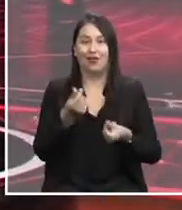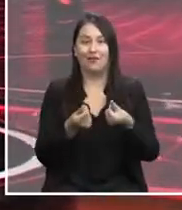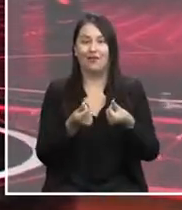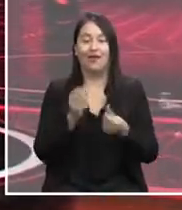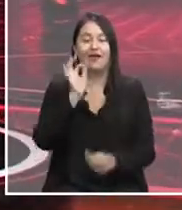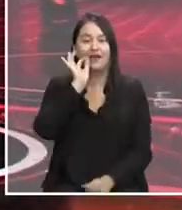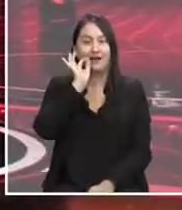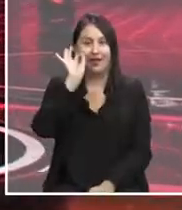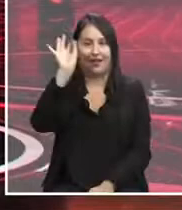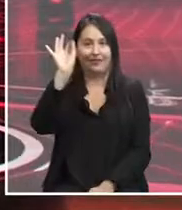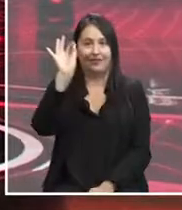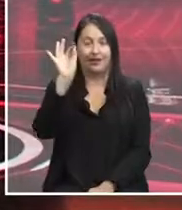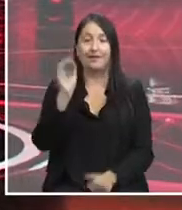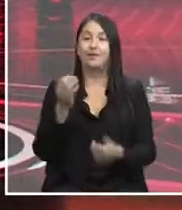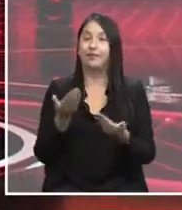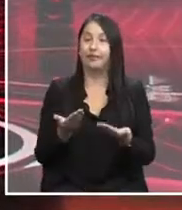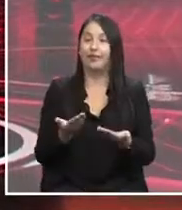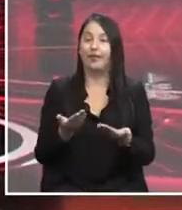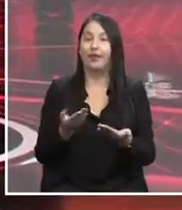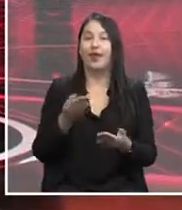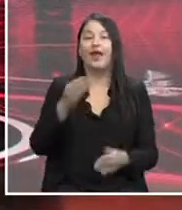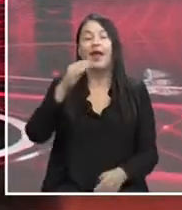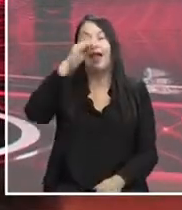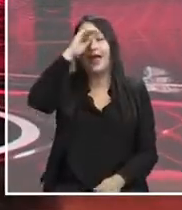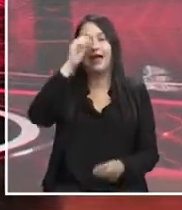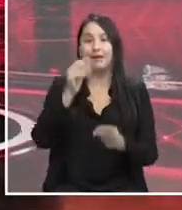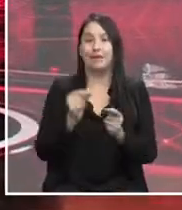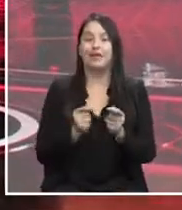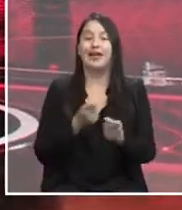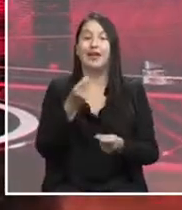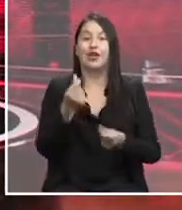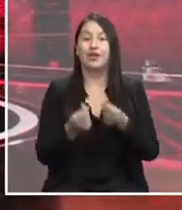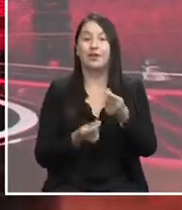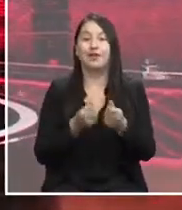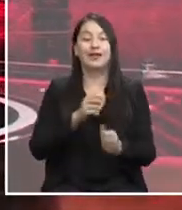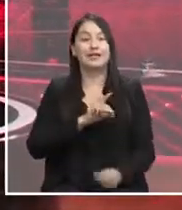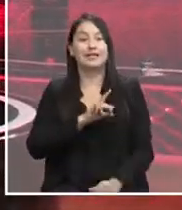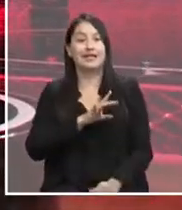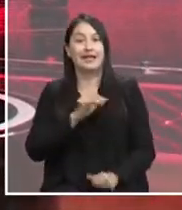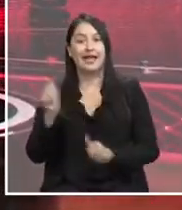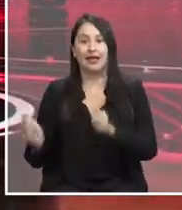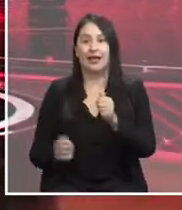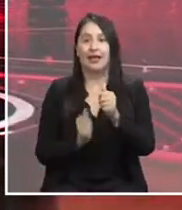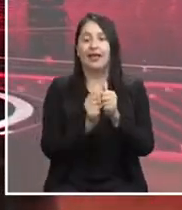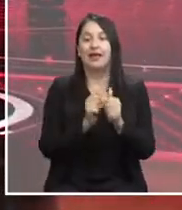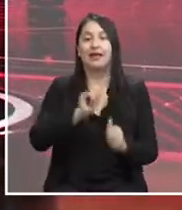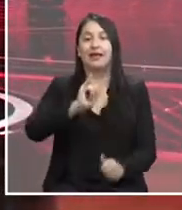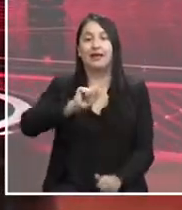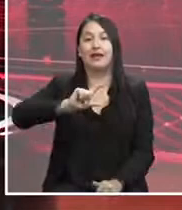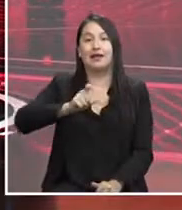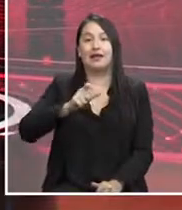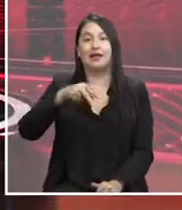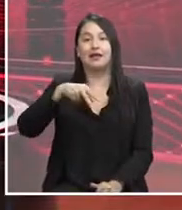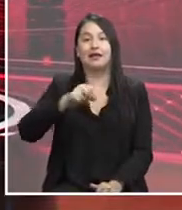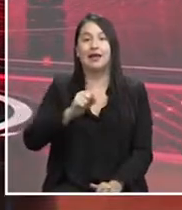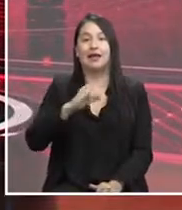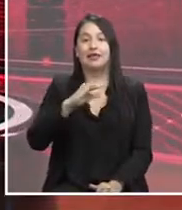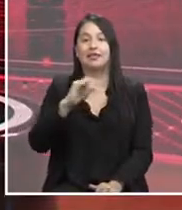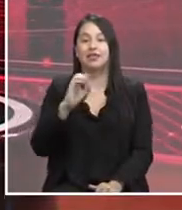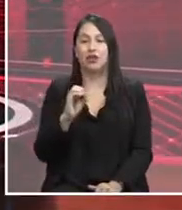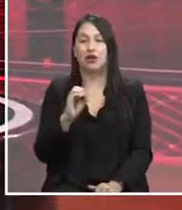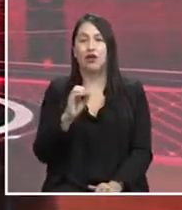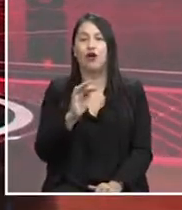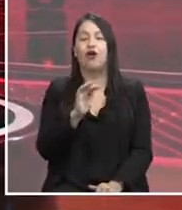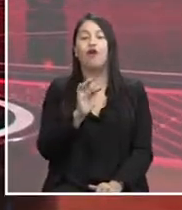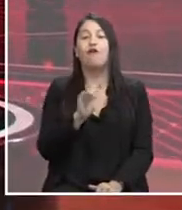riqueza. Vamos a hablar con un economista chileno que nos va a acompañar hoy día, Ignacio Flores. Ignacio Flores